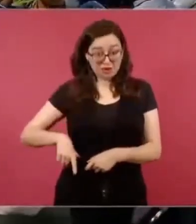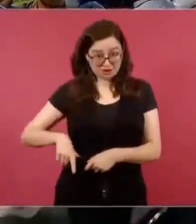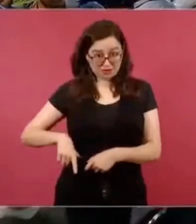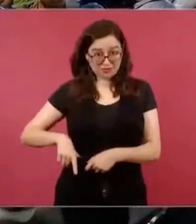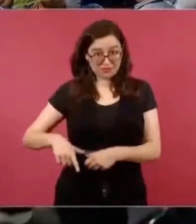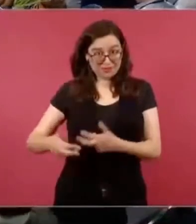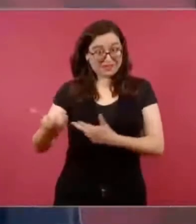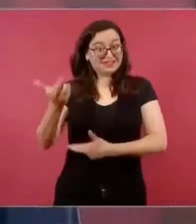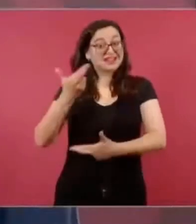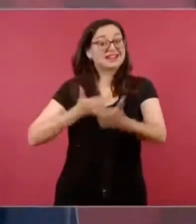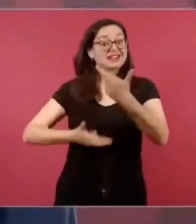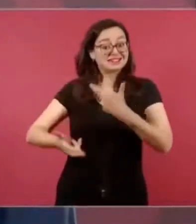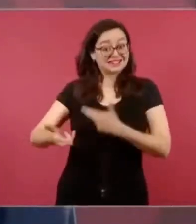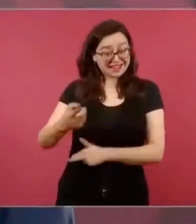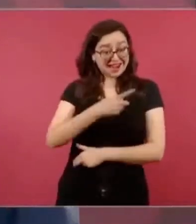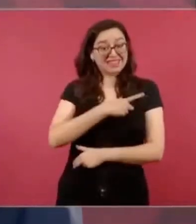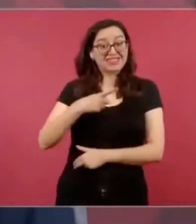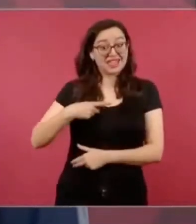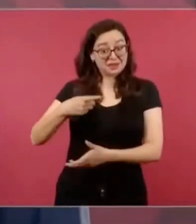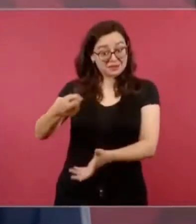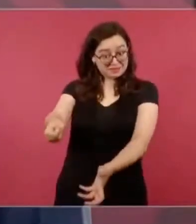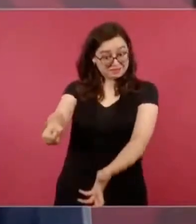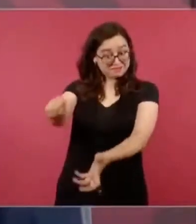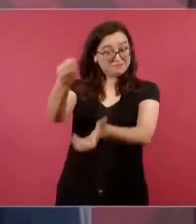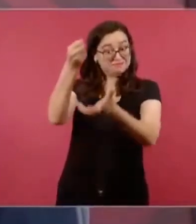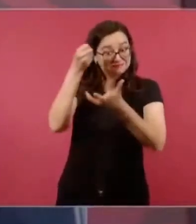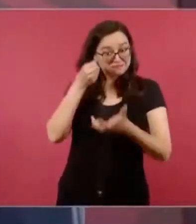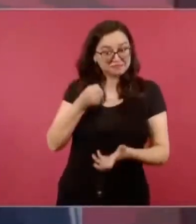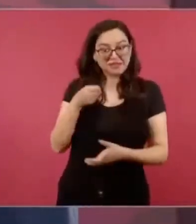Entonces, lo que dijimos,